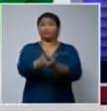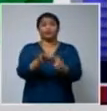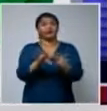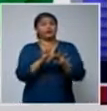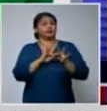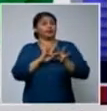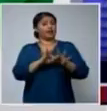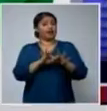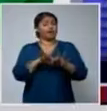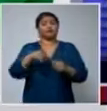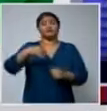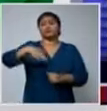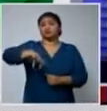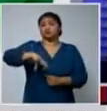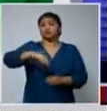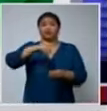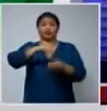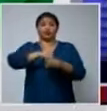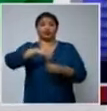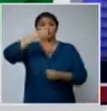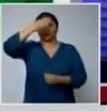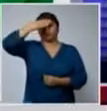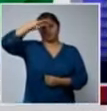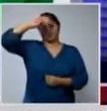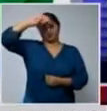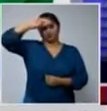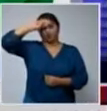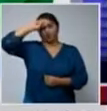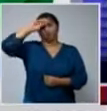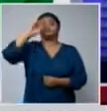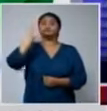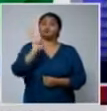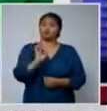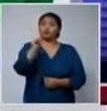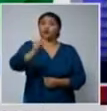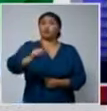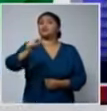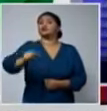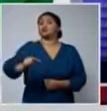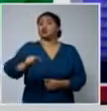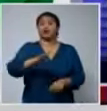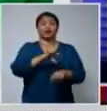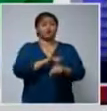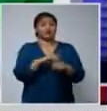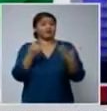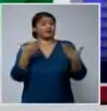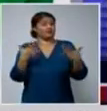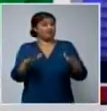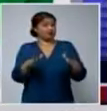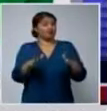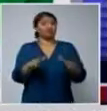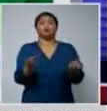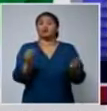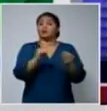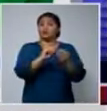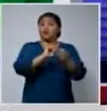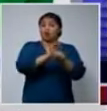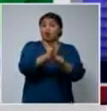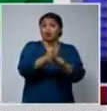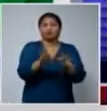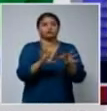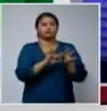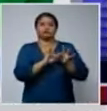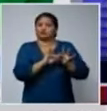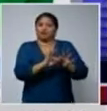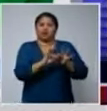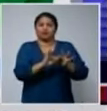esta evolución de algunos pacientes que no tienen recuperación. Con esta